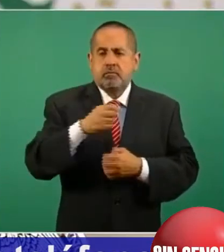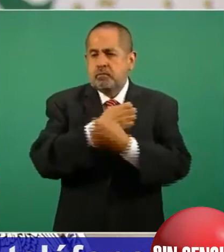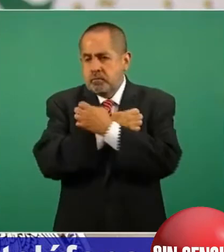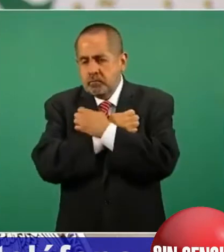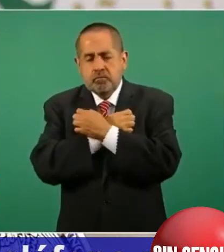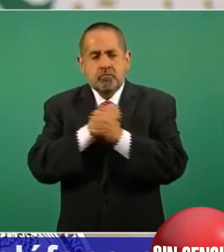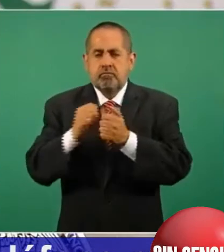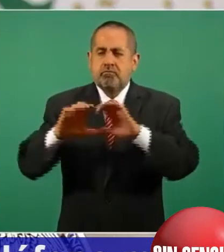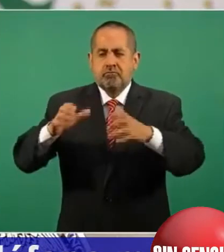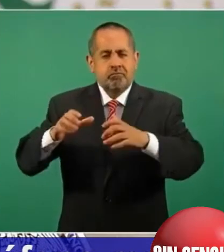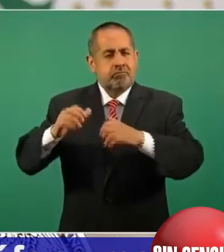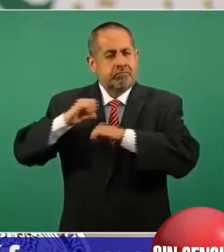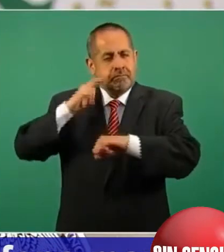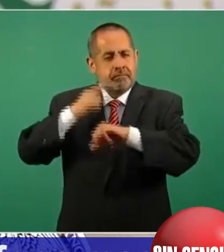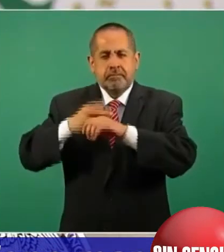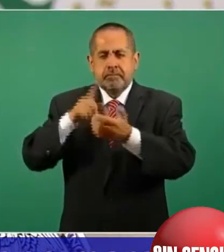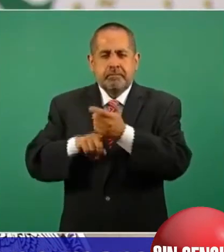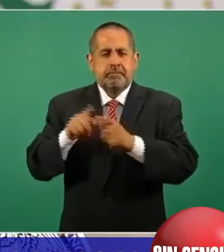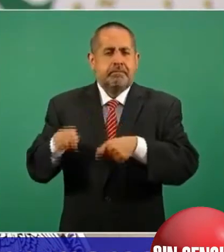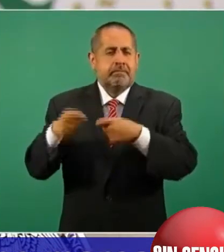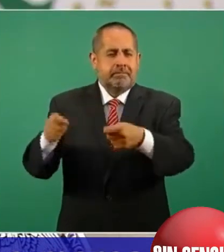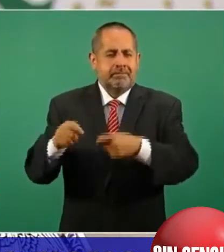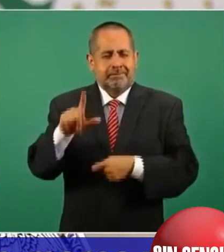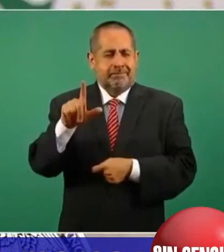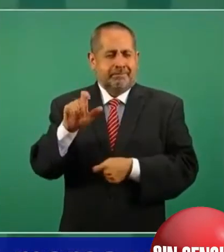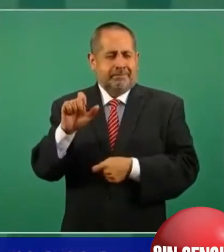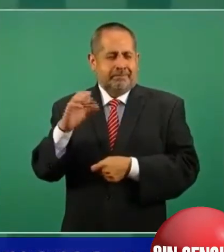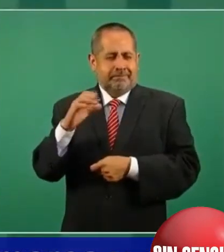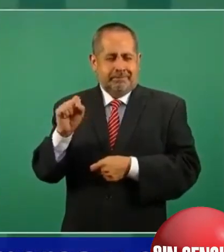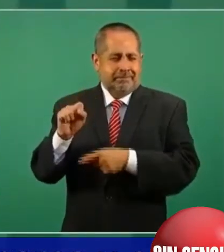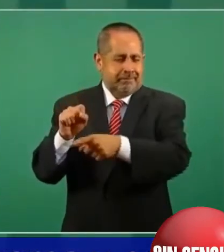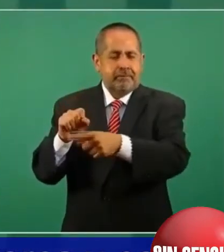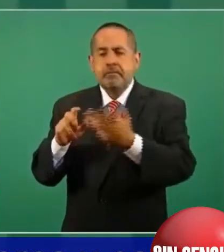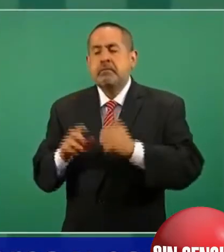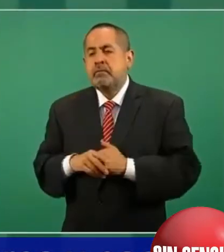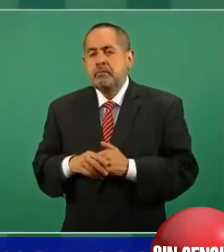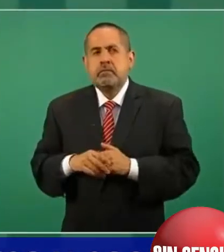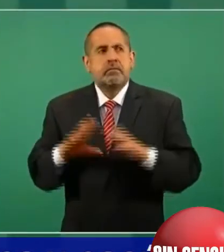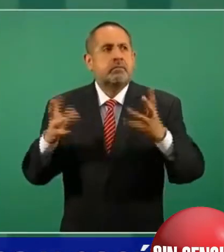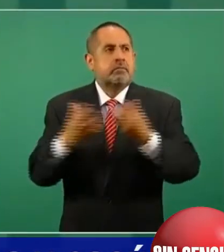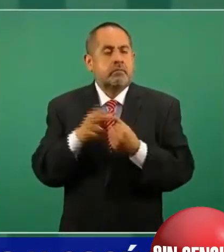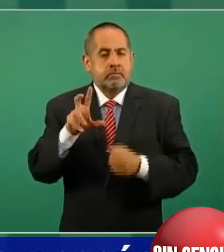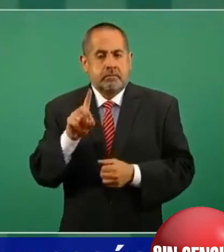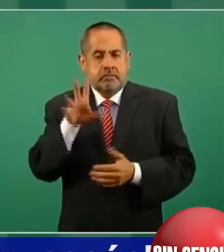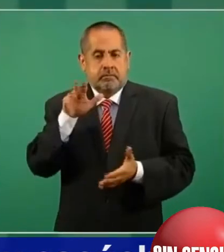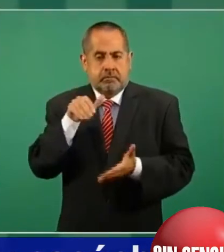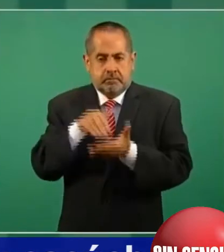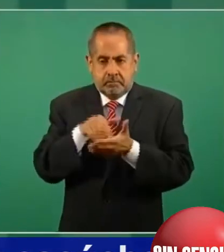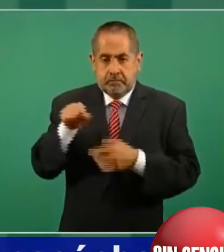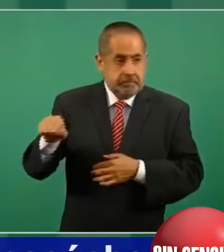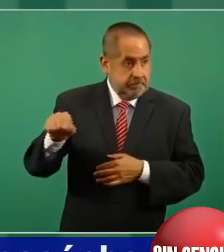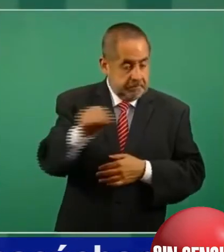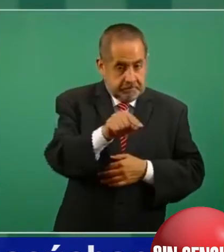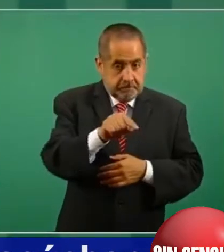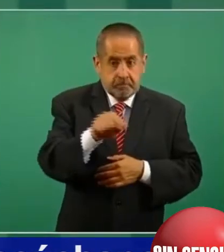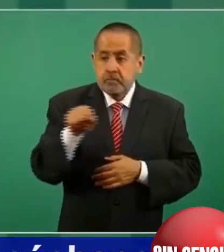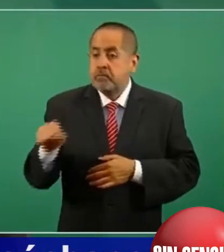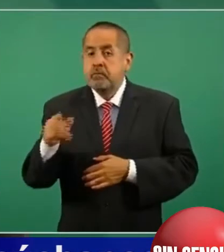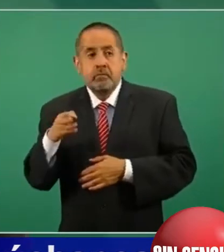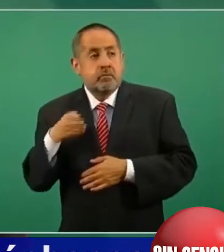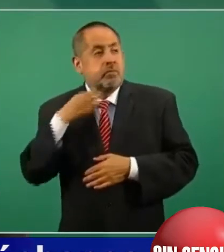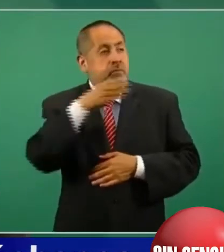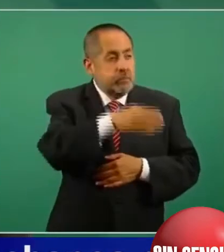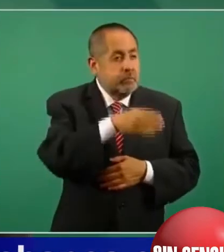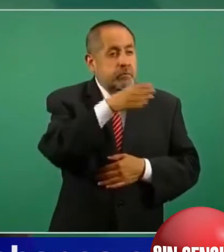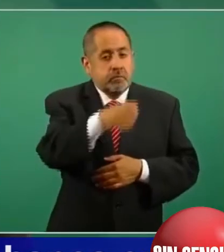educativos comunitarios, se les conoce como LECs, que son muchísimos, son cerca de 35,000, iban a las comunidades